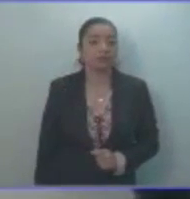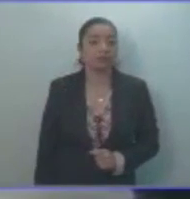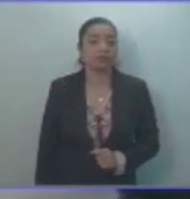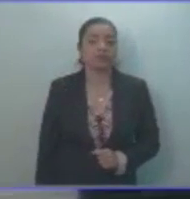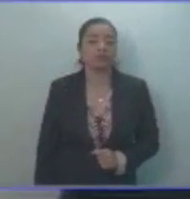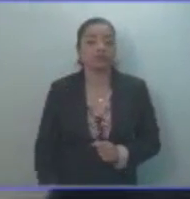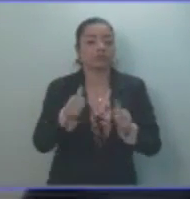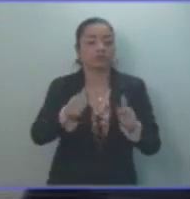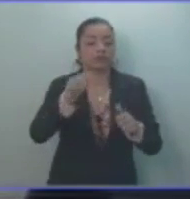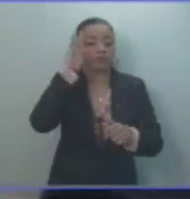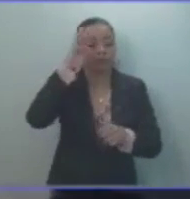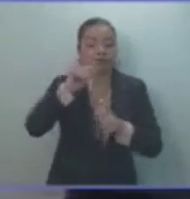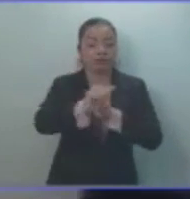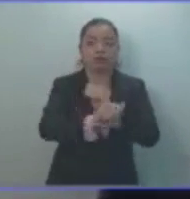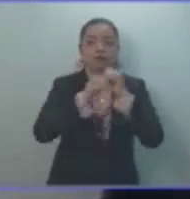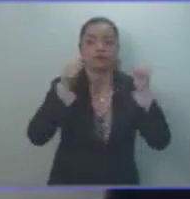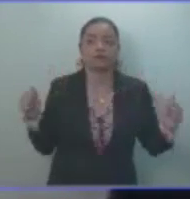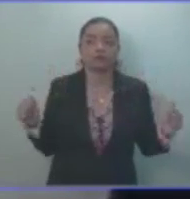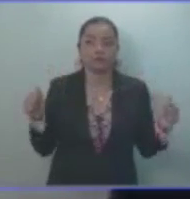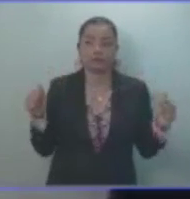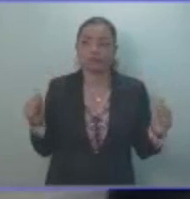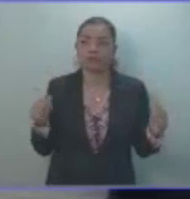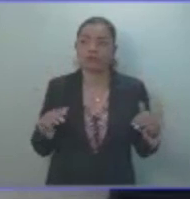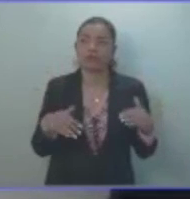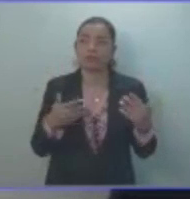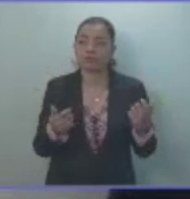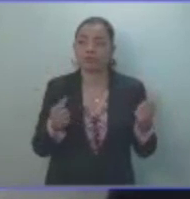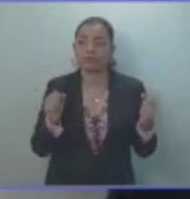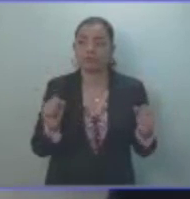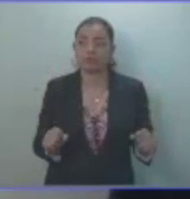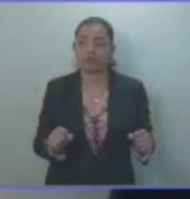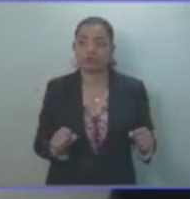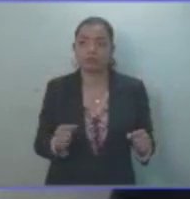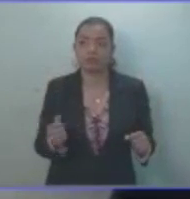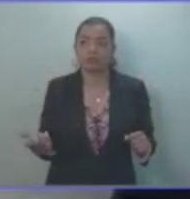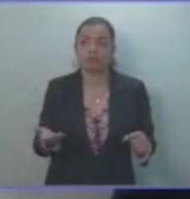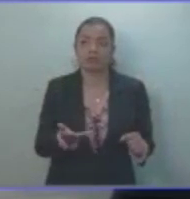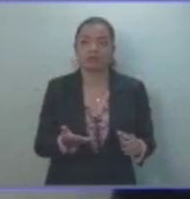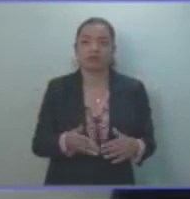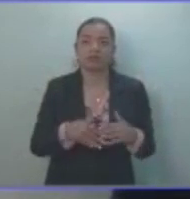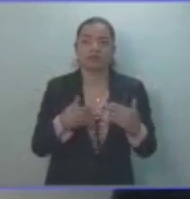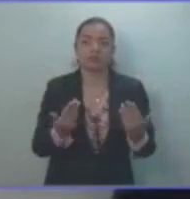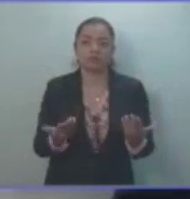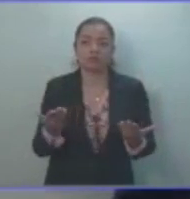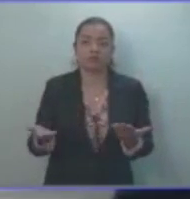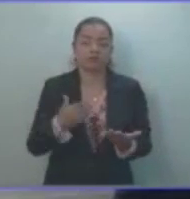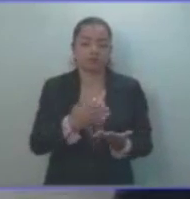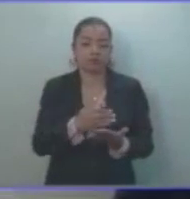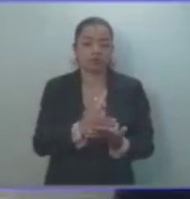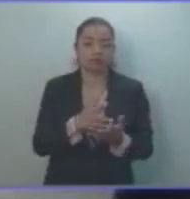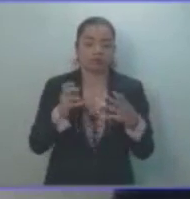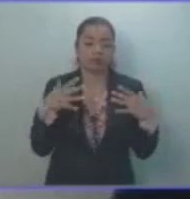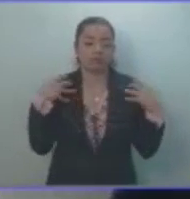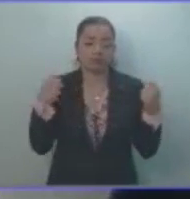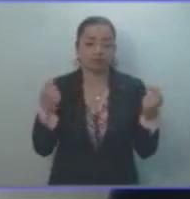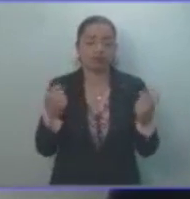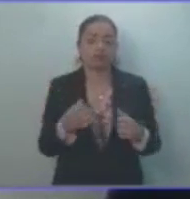Hola, buenos días, ministro. Yo quisiera conocer cuánto es el presupuesto para el área de salud y educación.